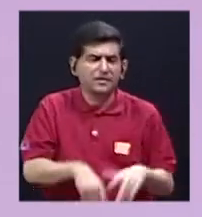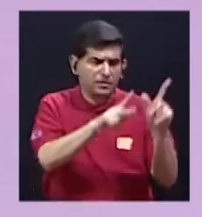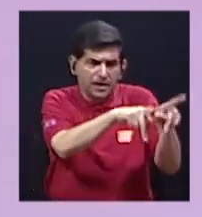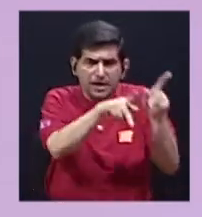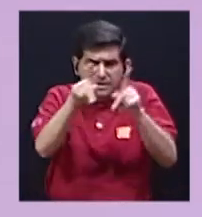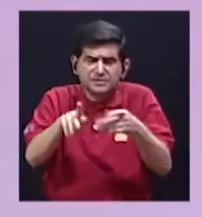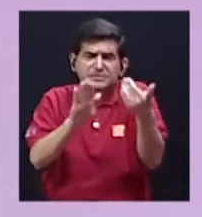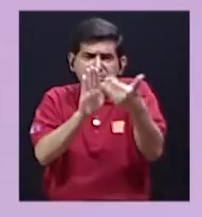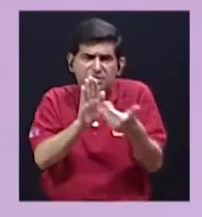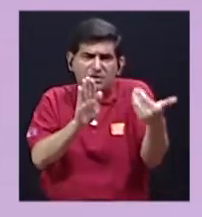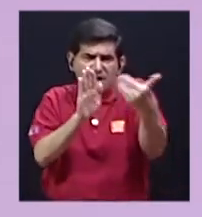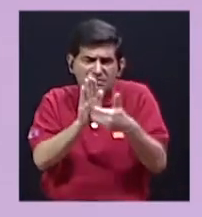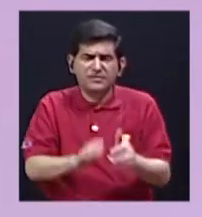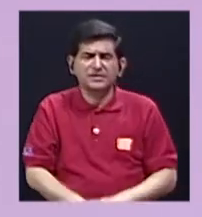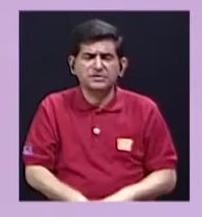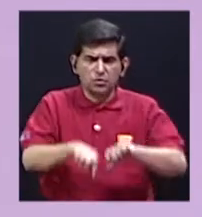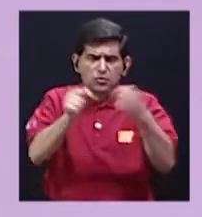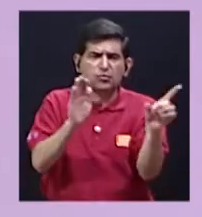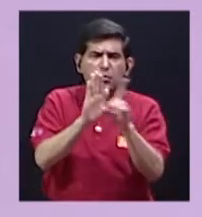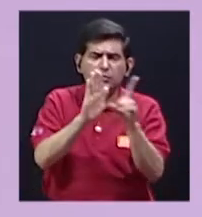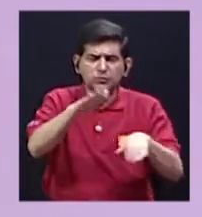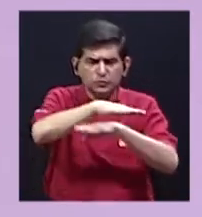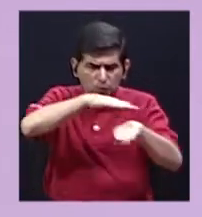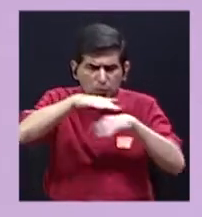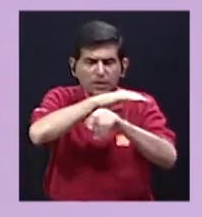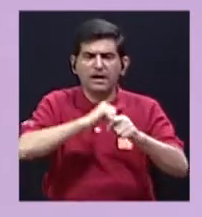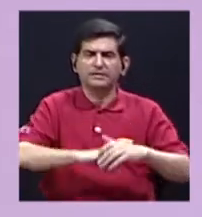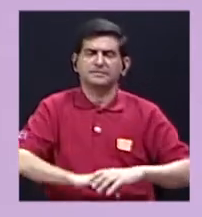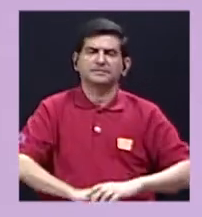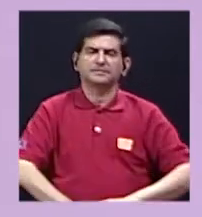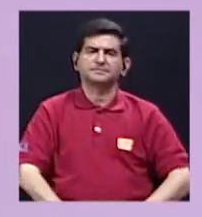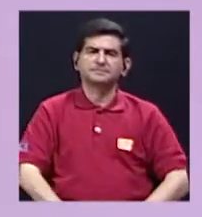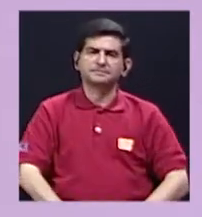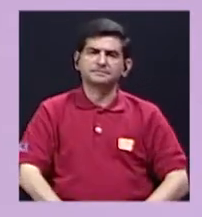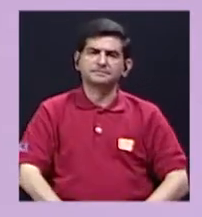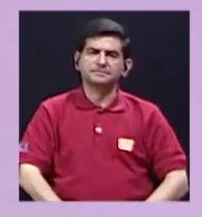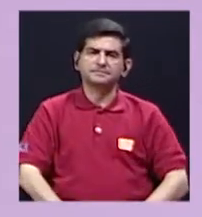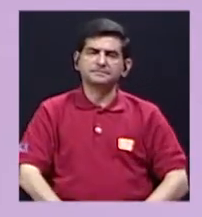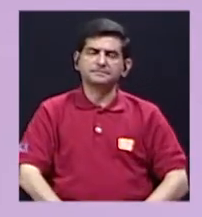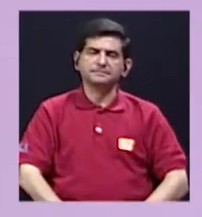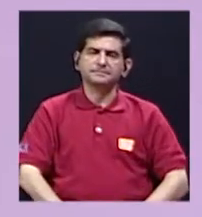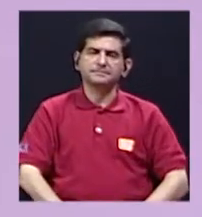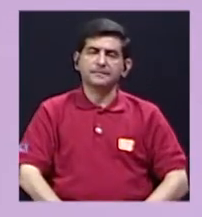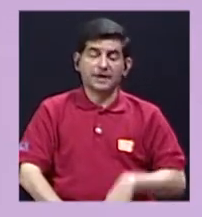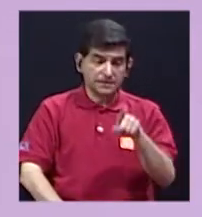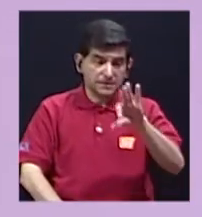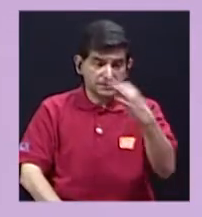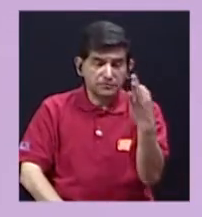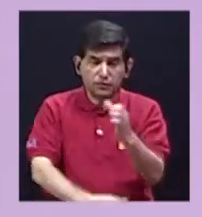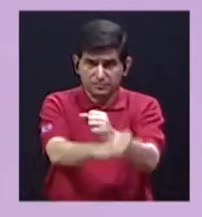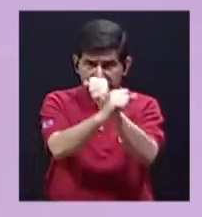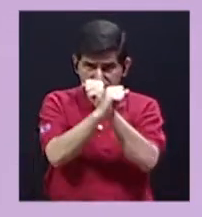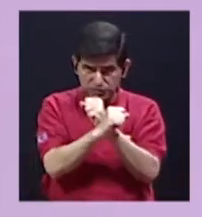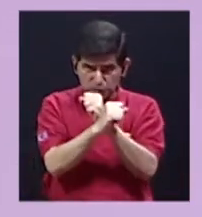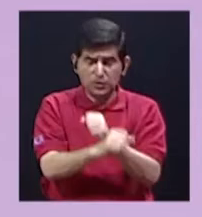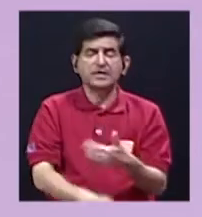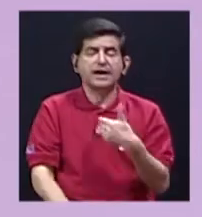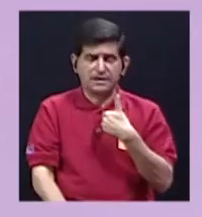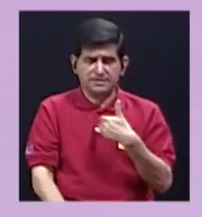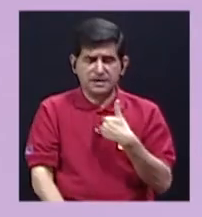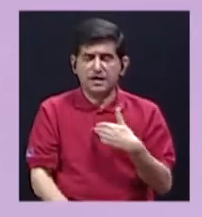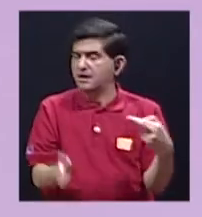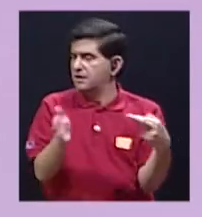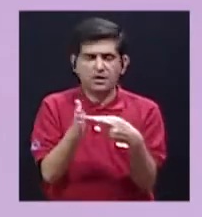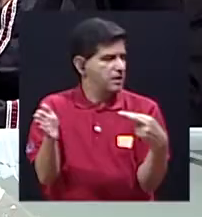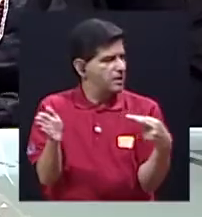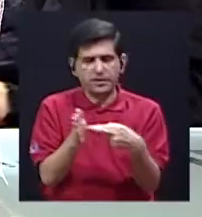personas que han sufrido una violación a sus derechos fundamentales que garantice o que tenga garantías de no